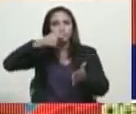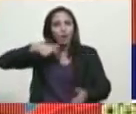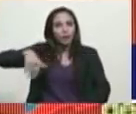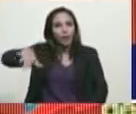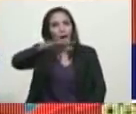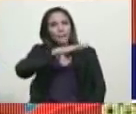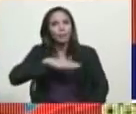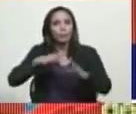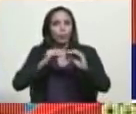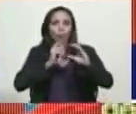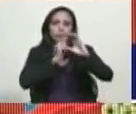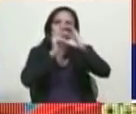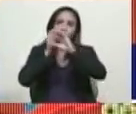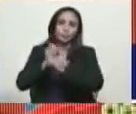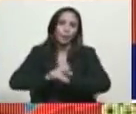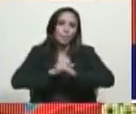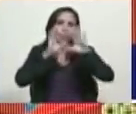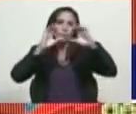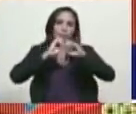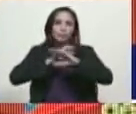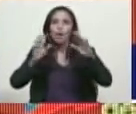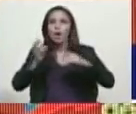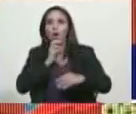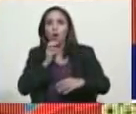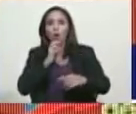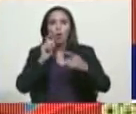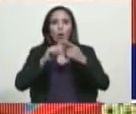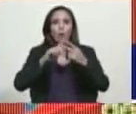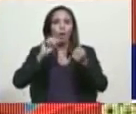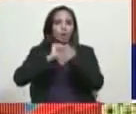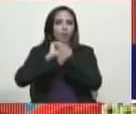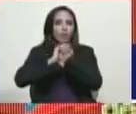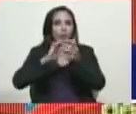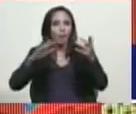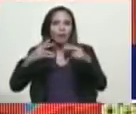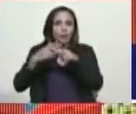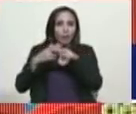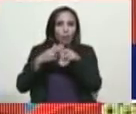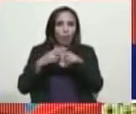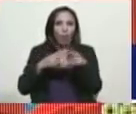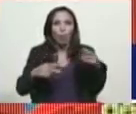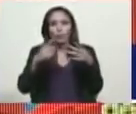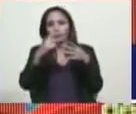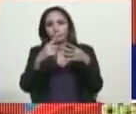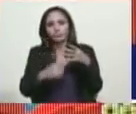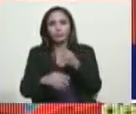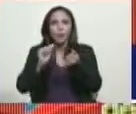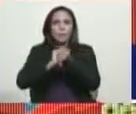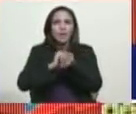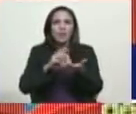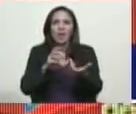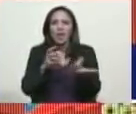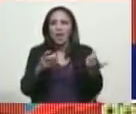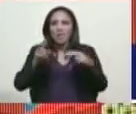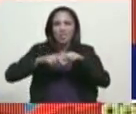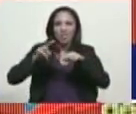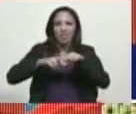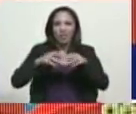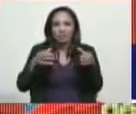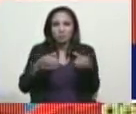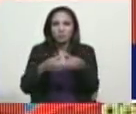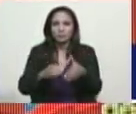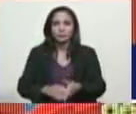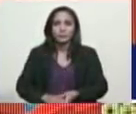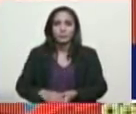para explotar el oro, los diamantes, el cobre, el coltán, etcétera.